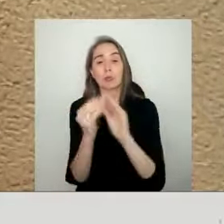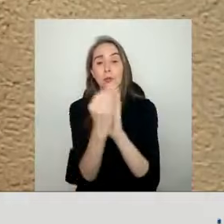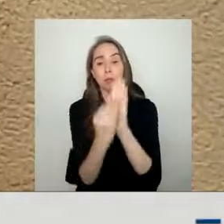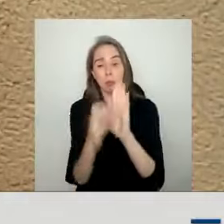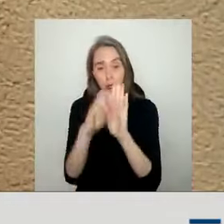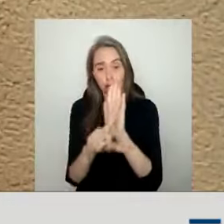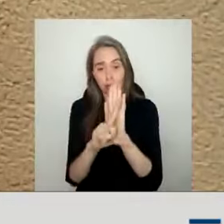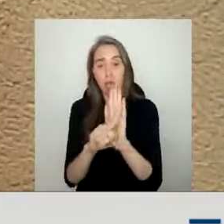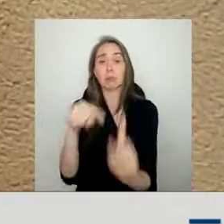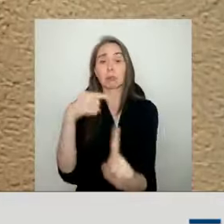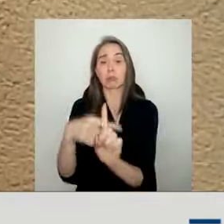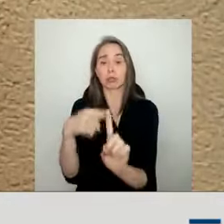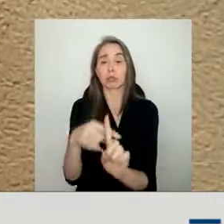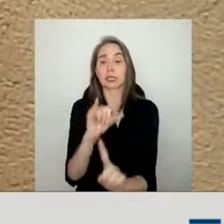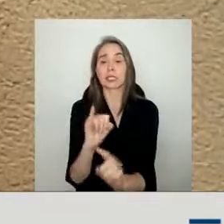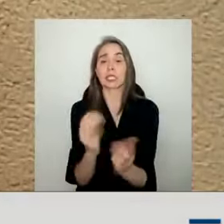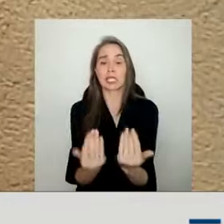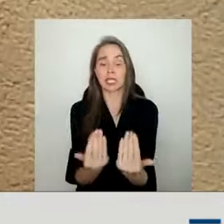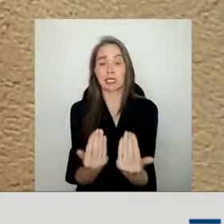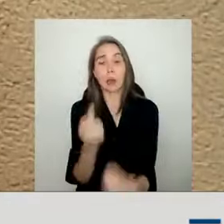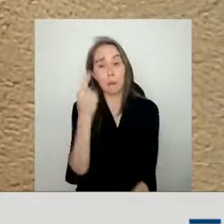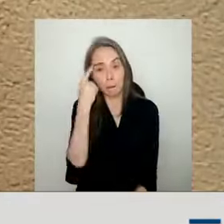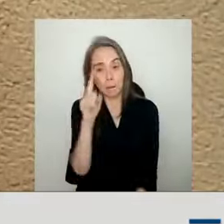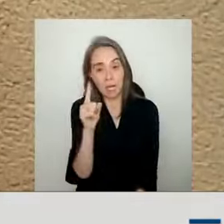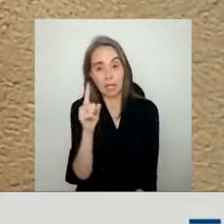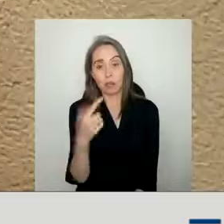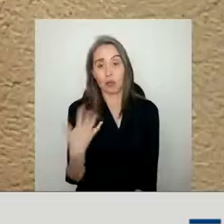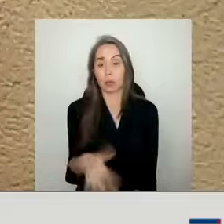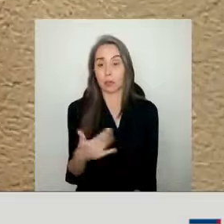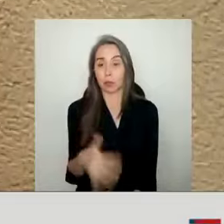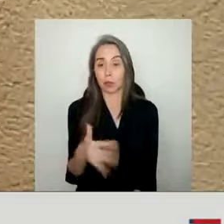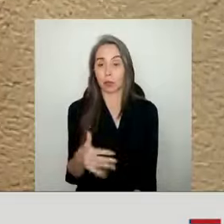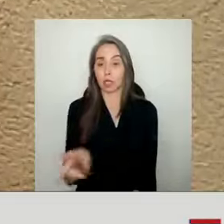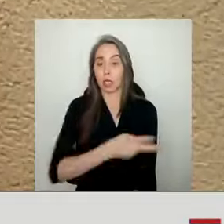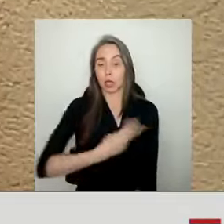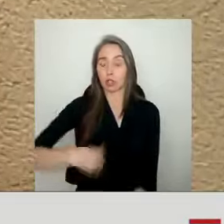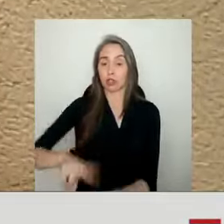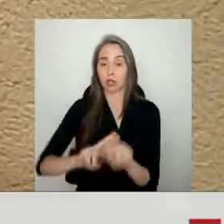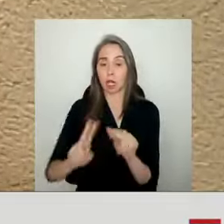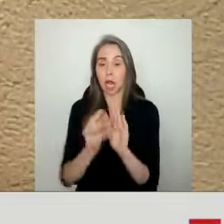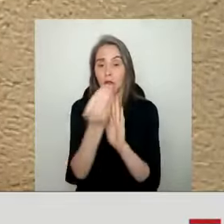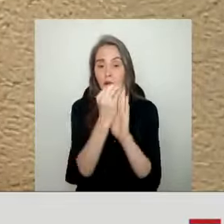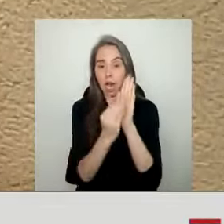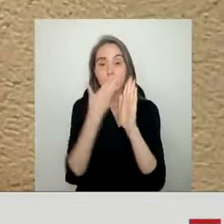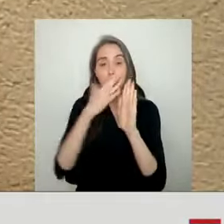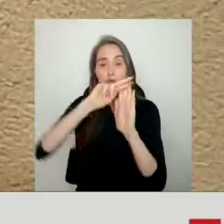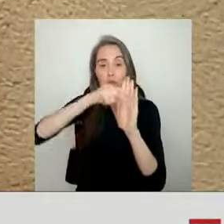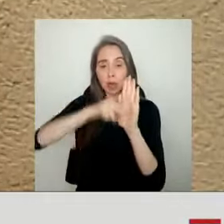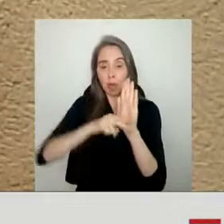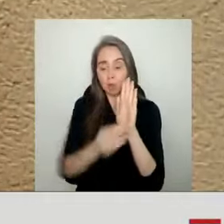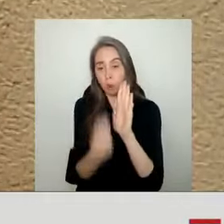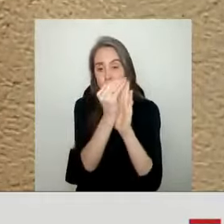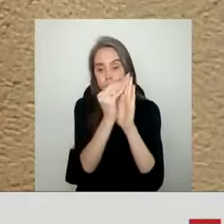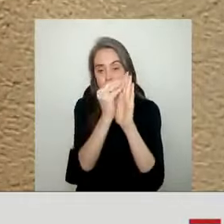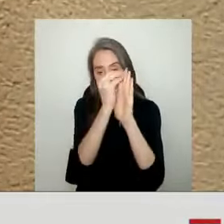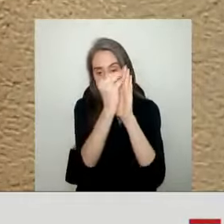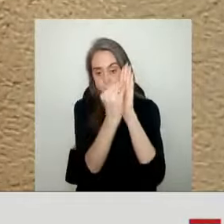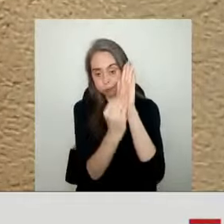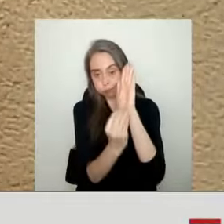es necesario sin embargo es crucial que hagamos las mejoras necesarias para así asegurar su